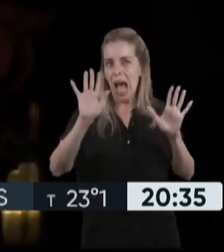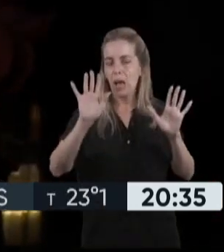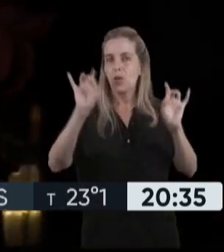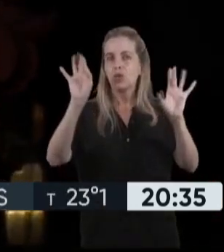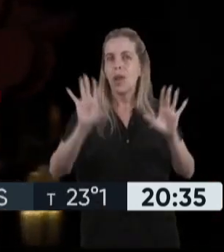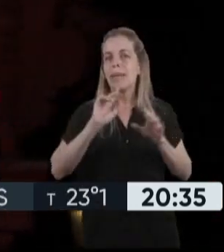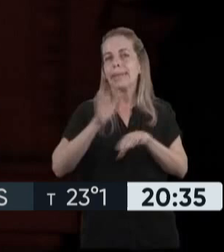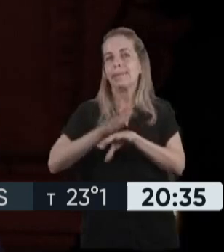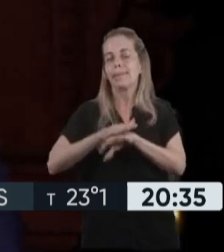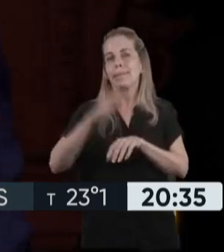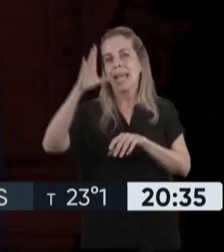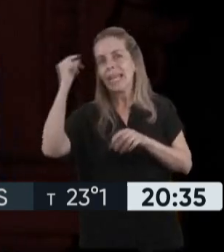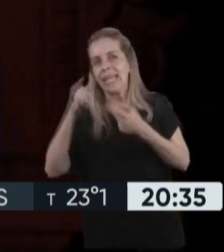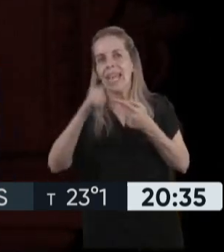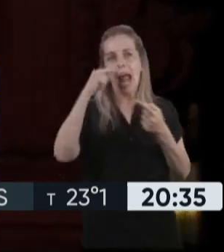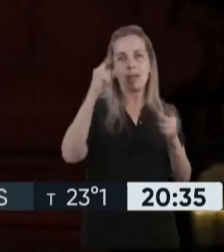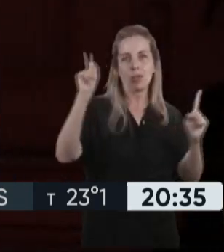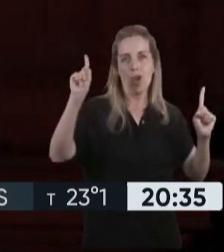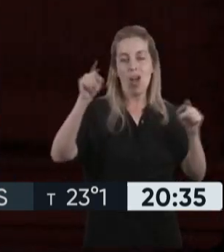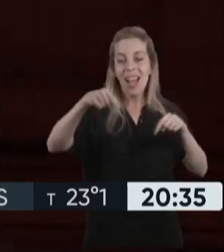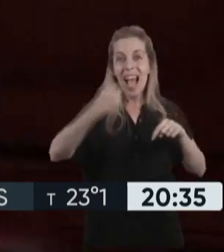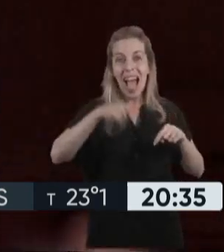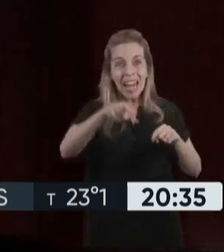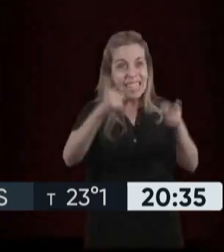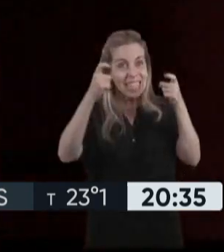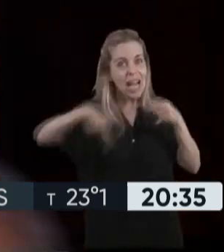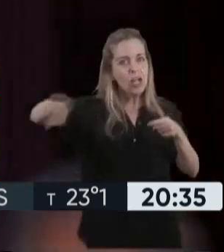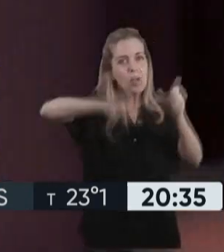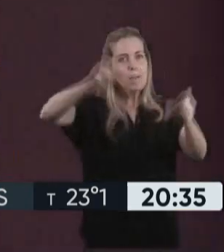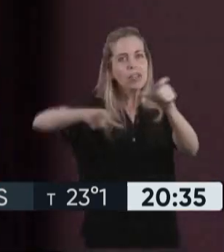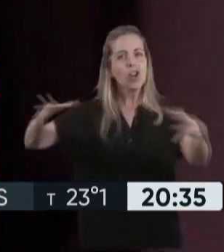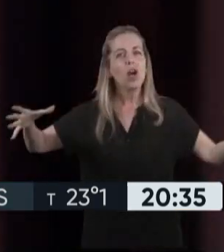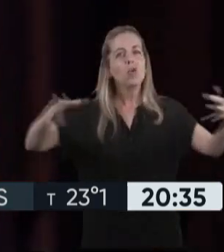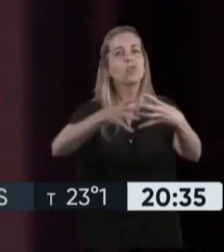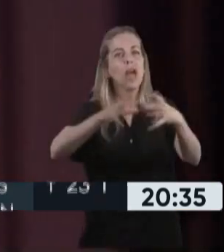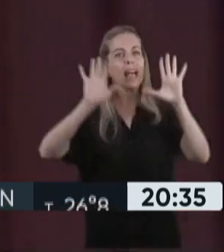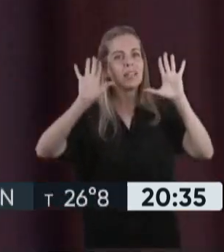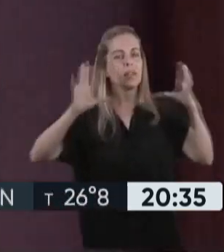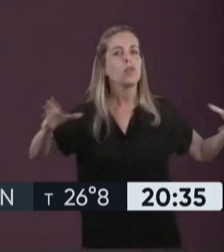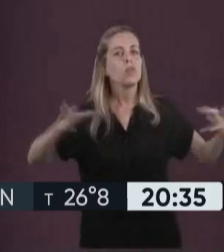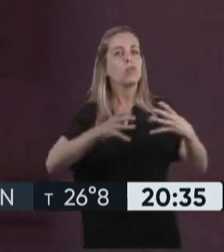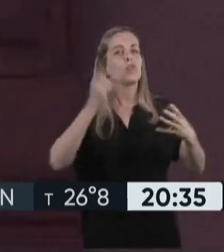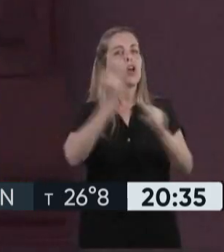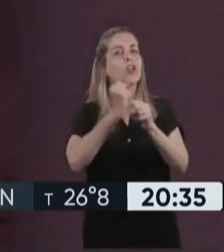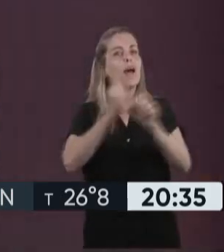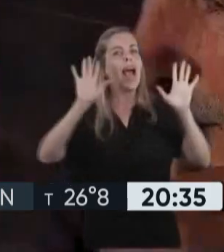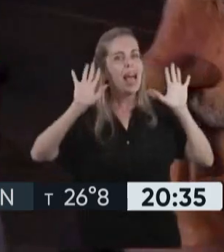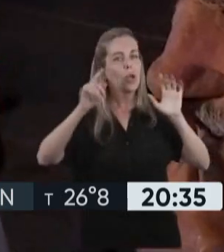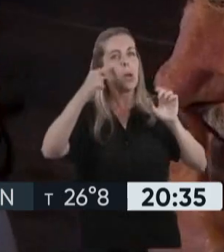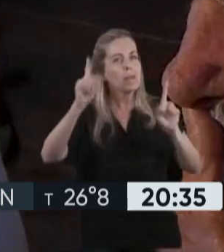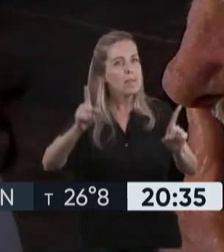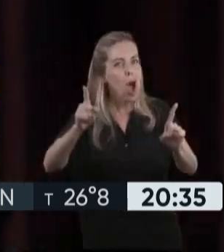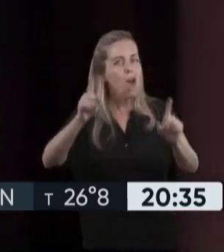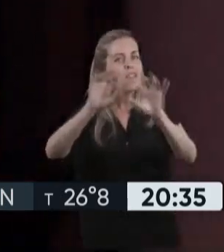Alberto y Cristina. Esta Argentina la arreglamos entre todos o no la arregla nadie. Aquí nadie se salva